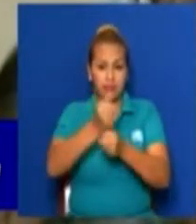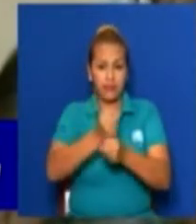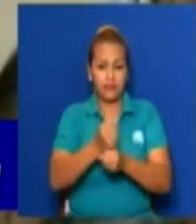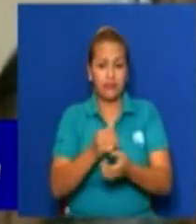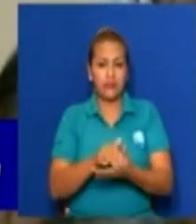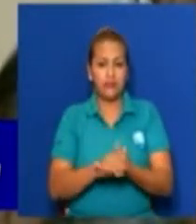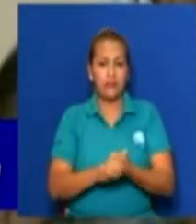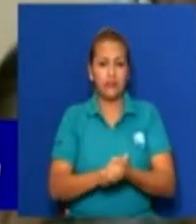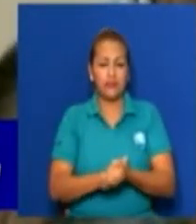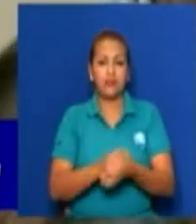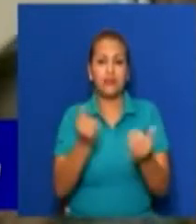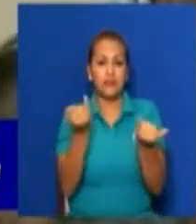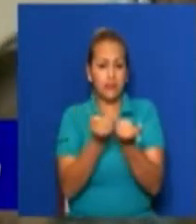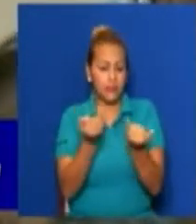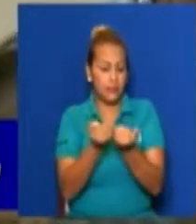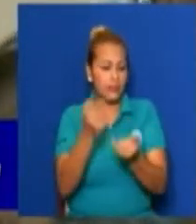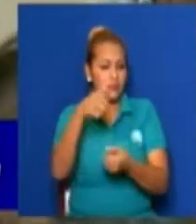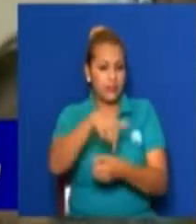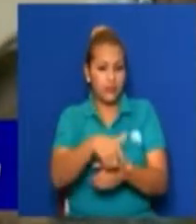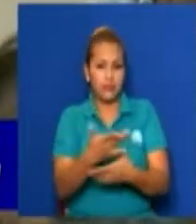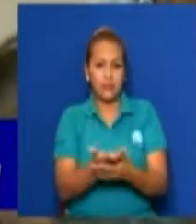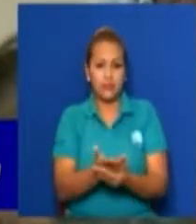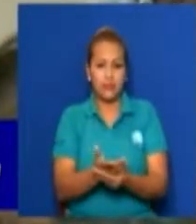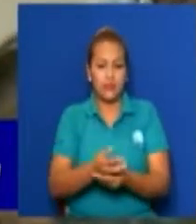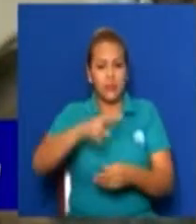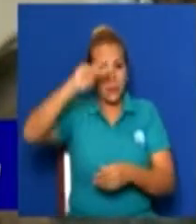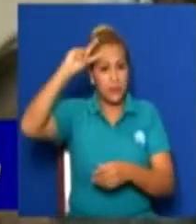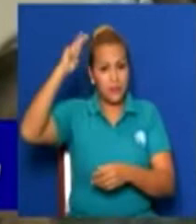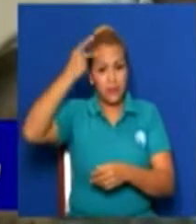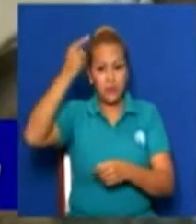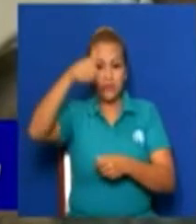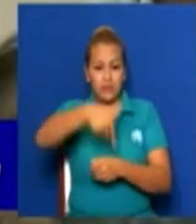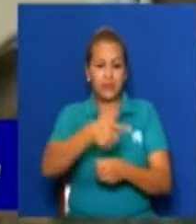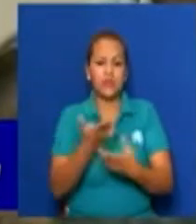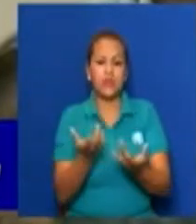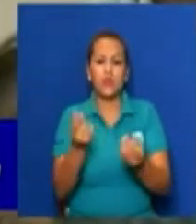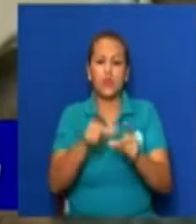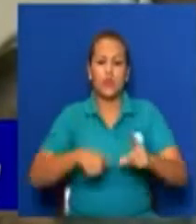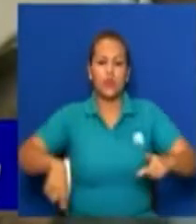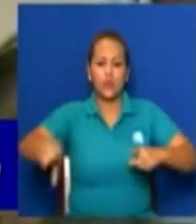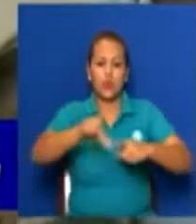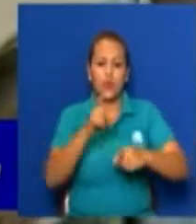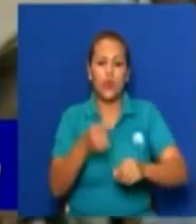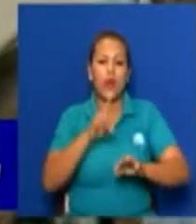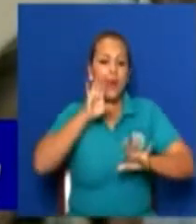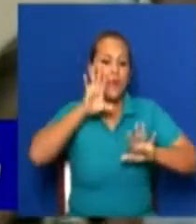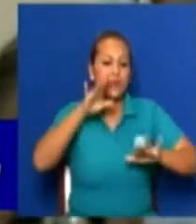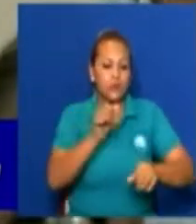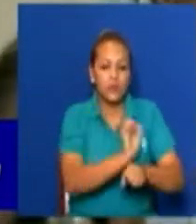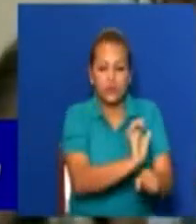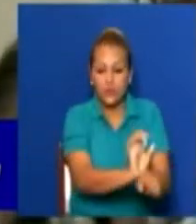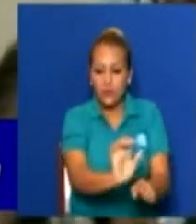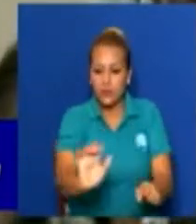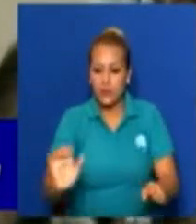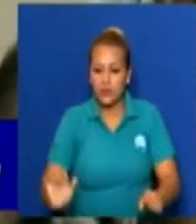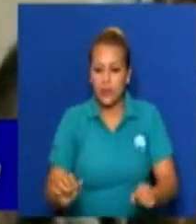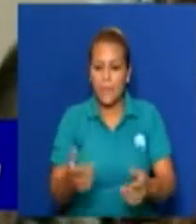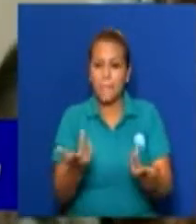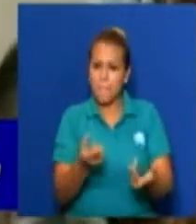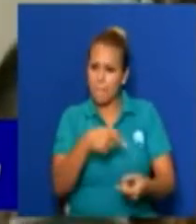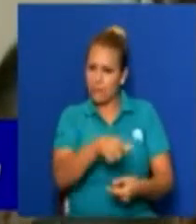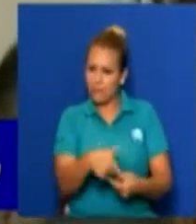También queremos que las políticas para la instalación de los CDI no sean CDI para las